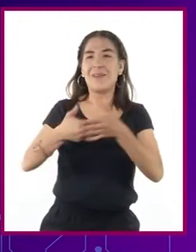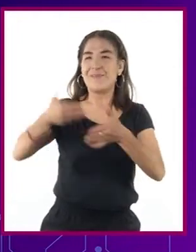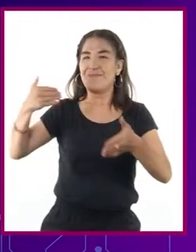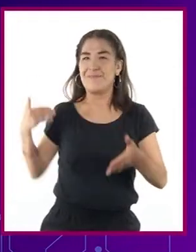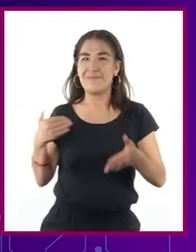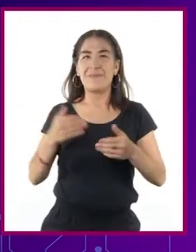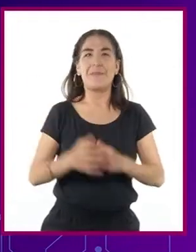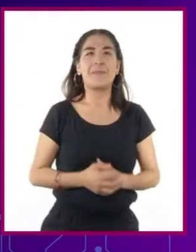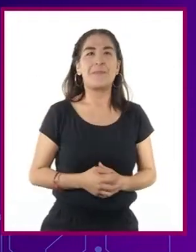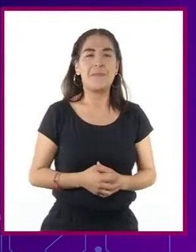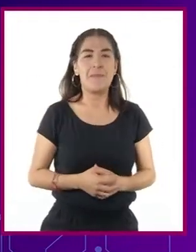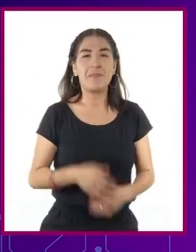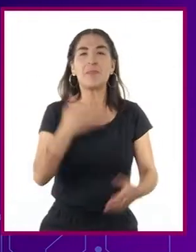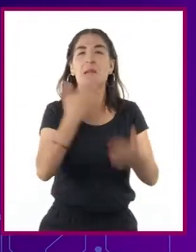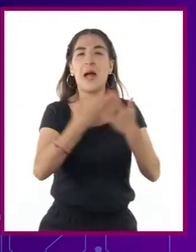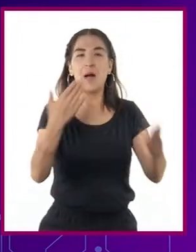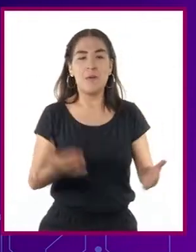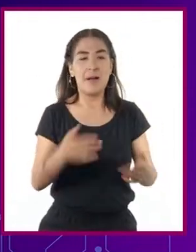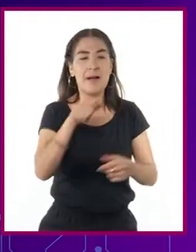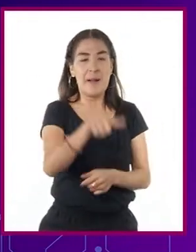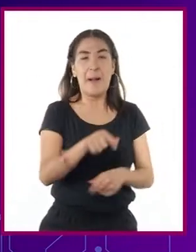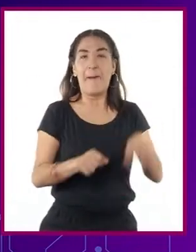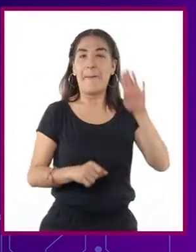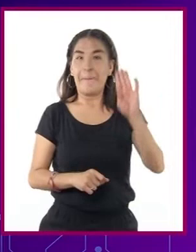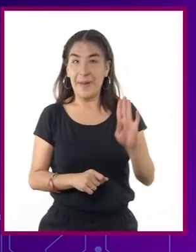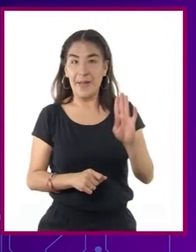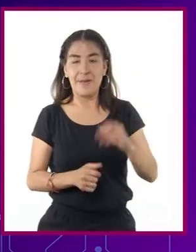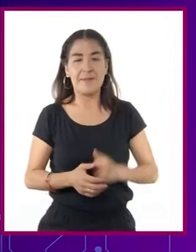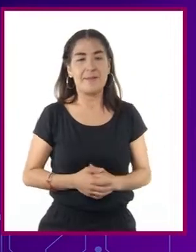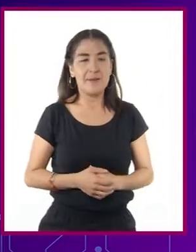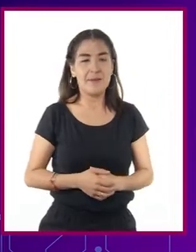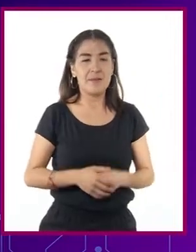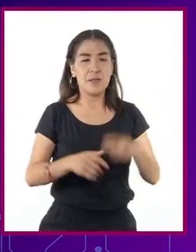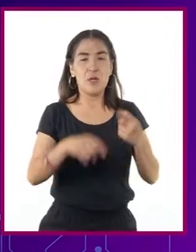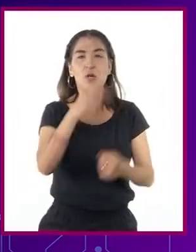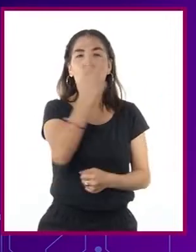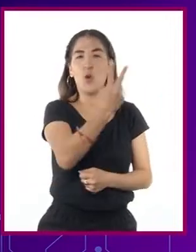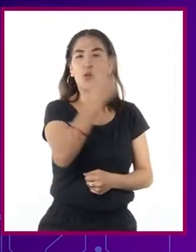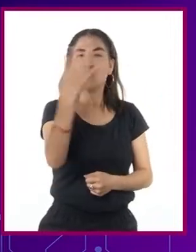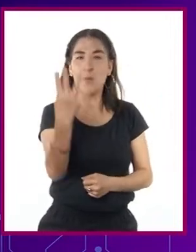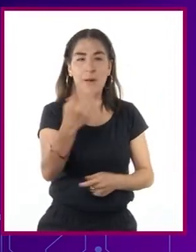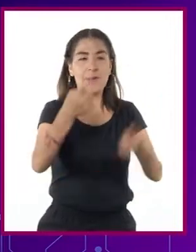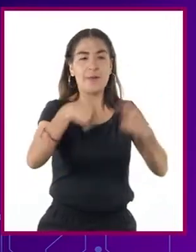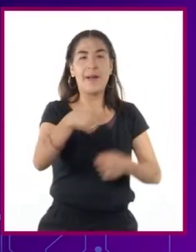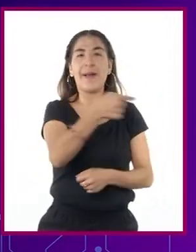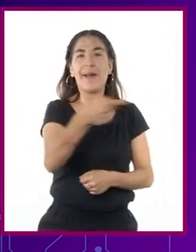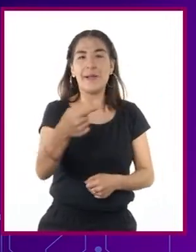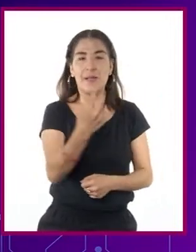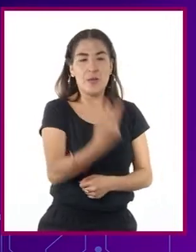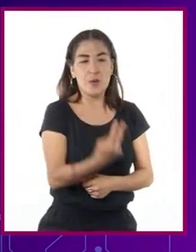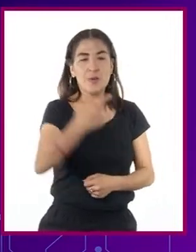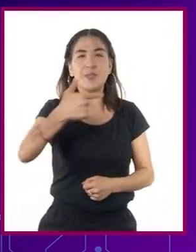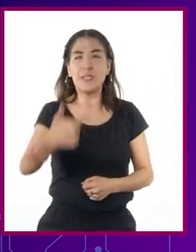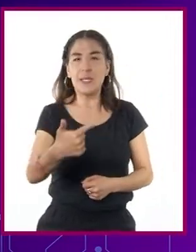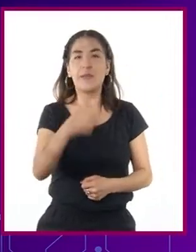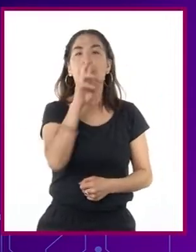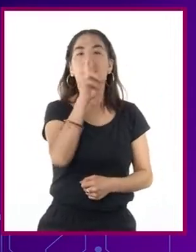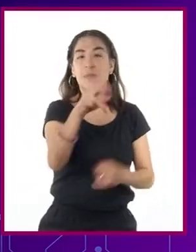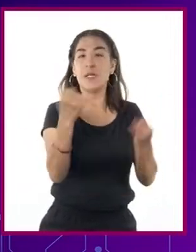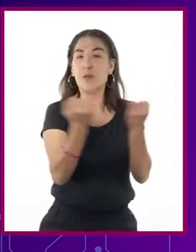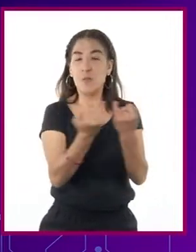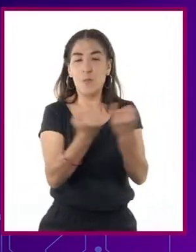anterior. Ahora para el inciso B, el cociente 2 a la cuarta entre 2 a la séptima es igual